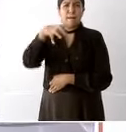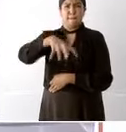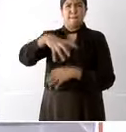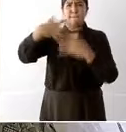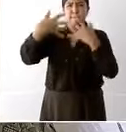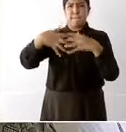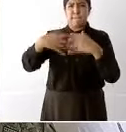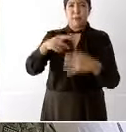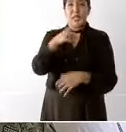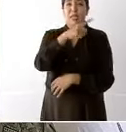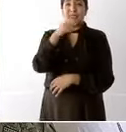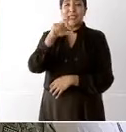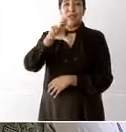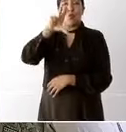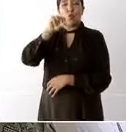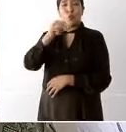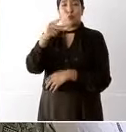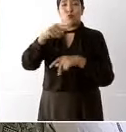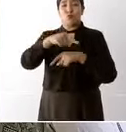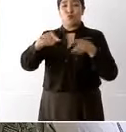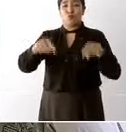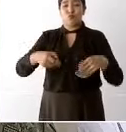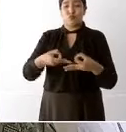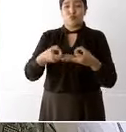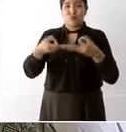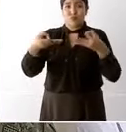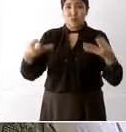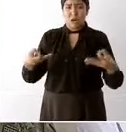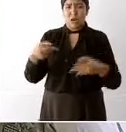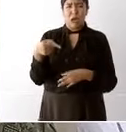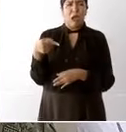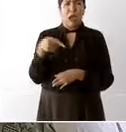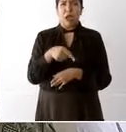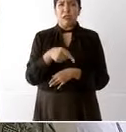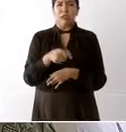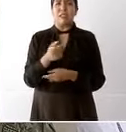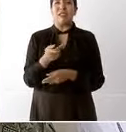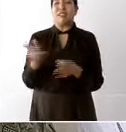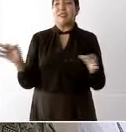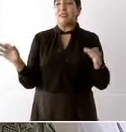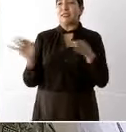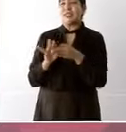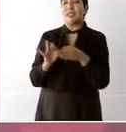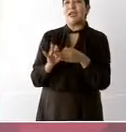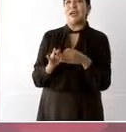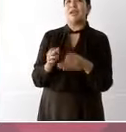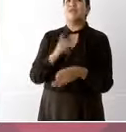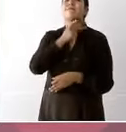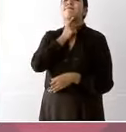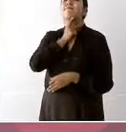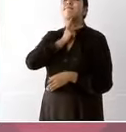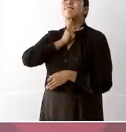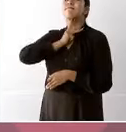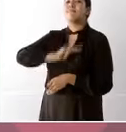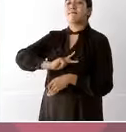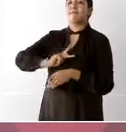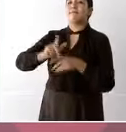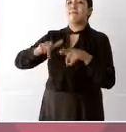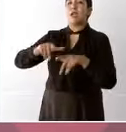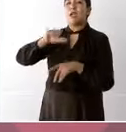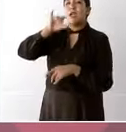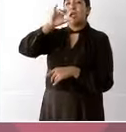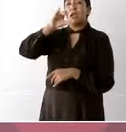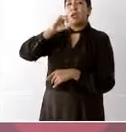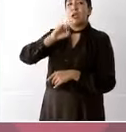80 hectáreas, cuenta con acceso carretero, es un predio aledaño a la refinería Antonio Dovalí y está a 10 kilómetros del puerto